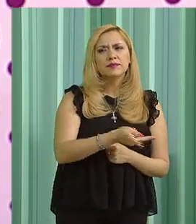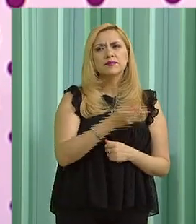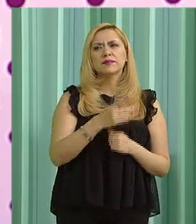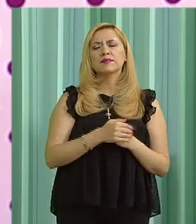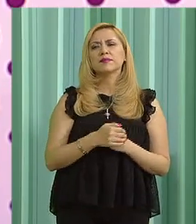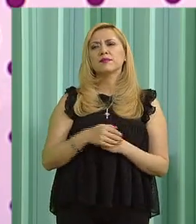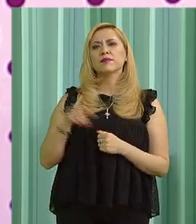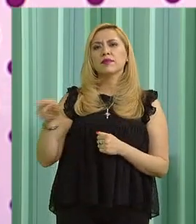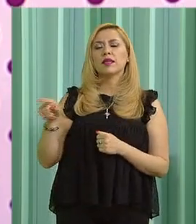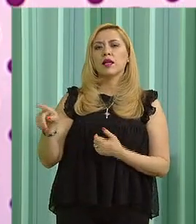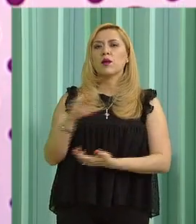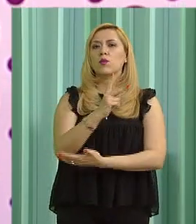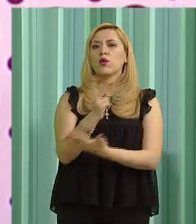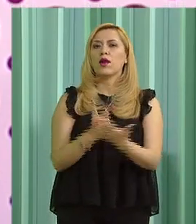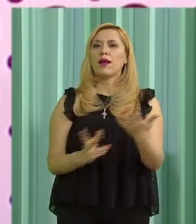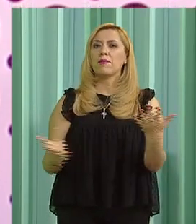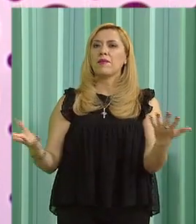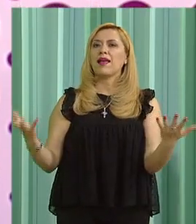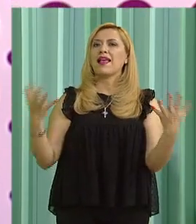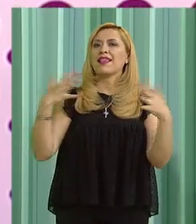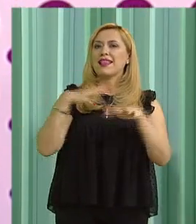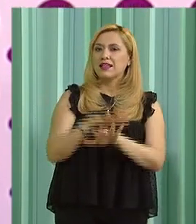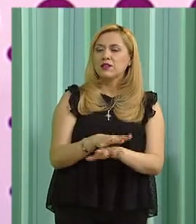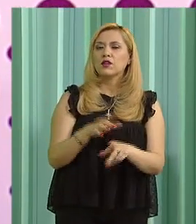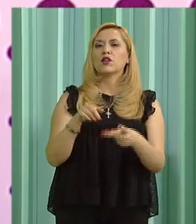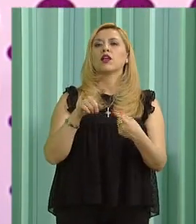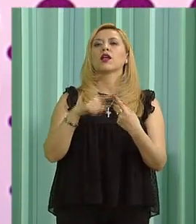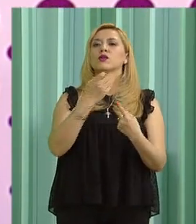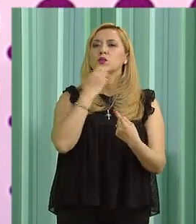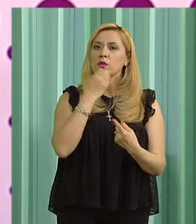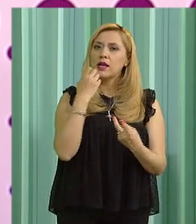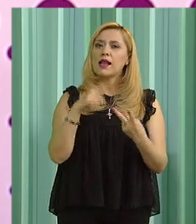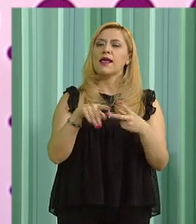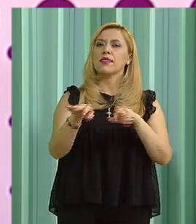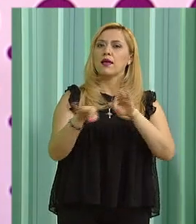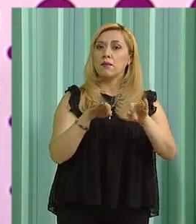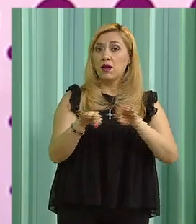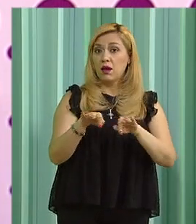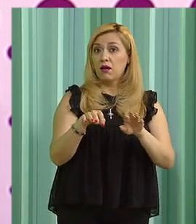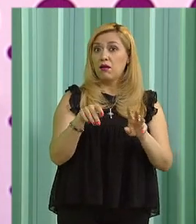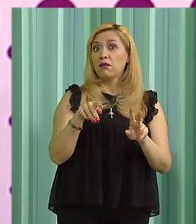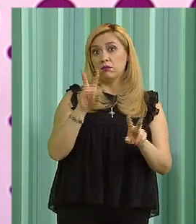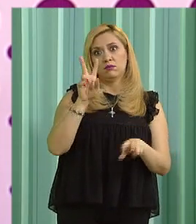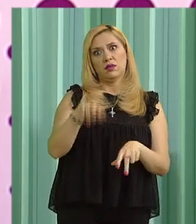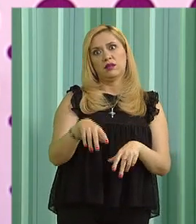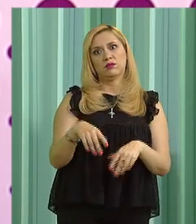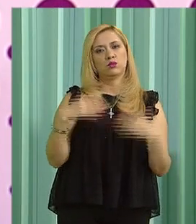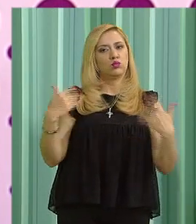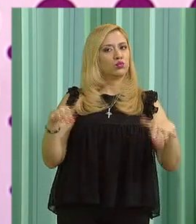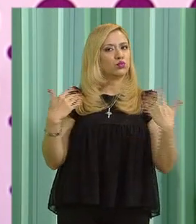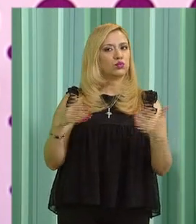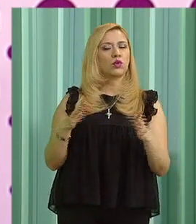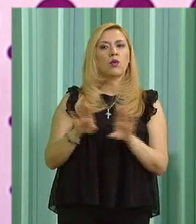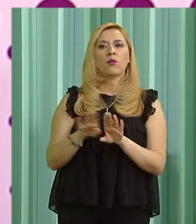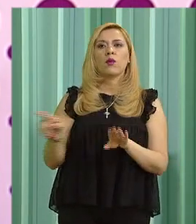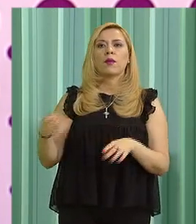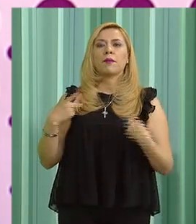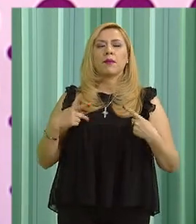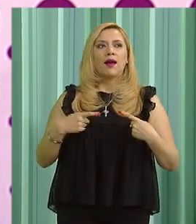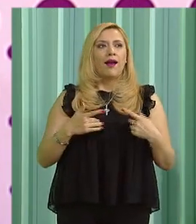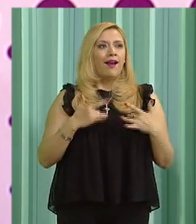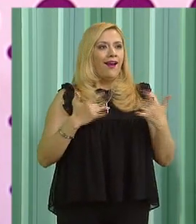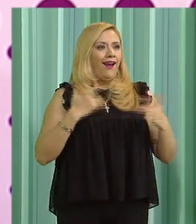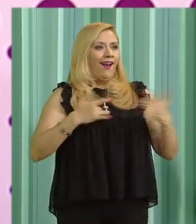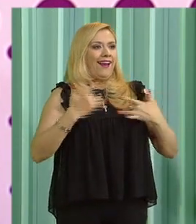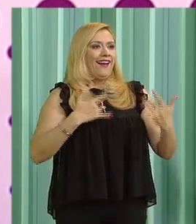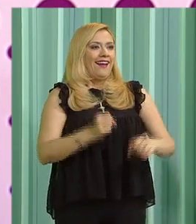esos programas de integración, por ejemplo, educativos, laborales, son un gran estímulo para las personas para que puedan